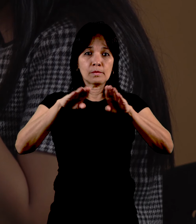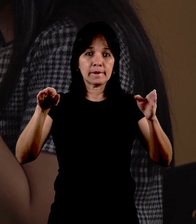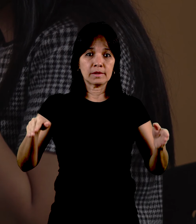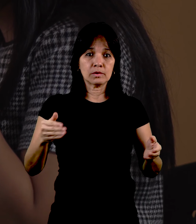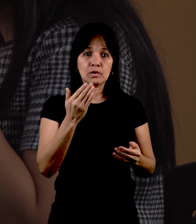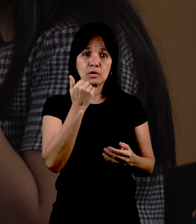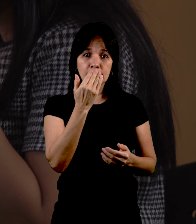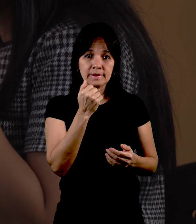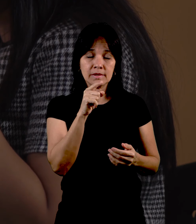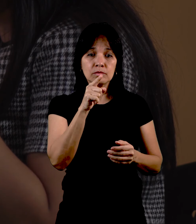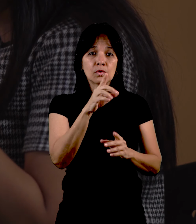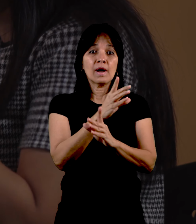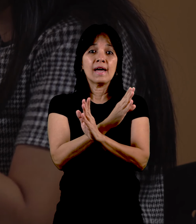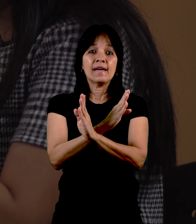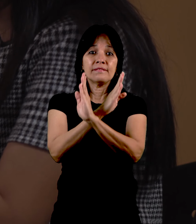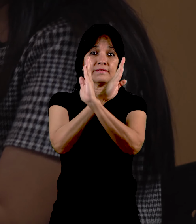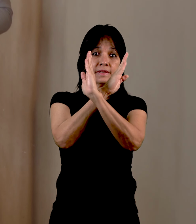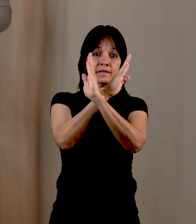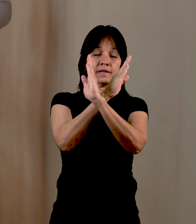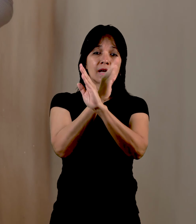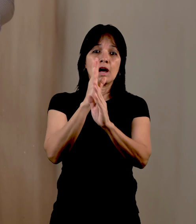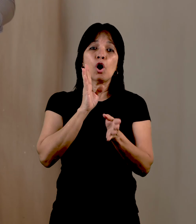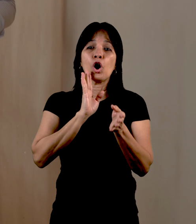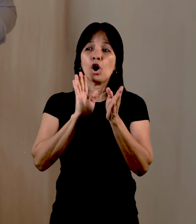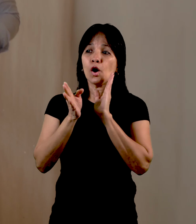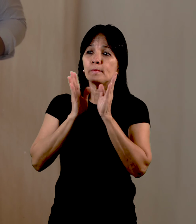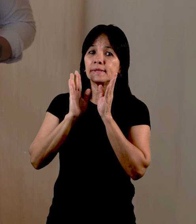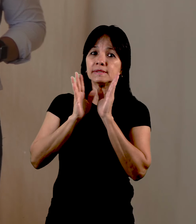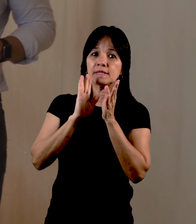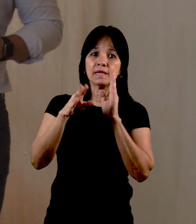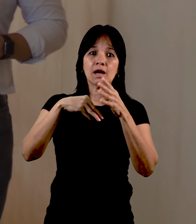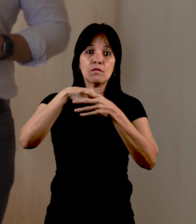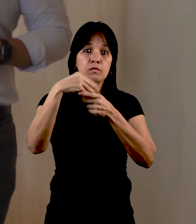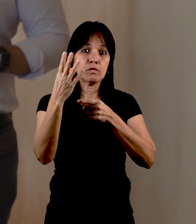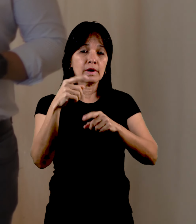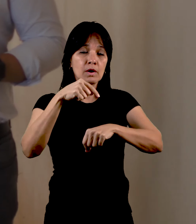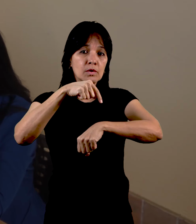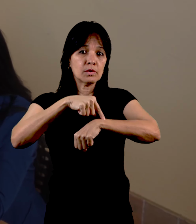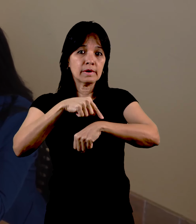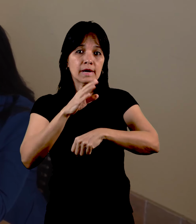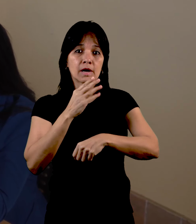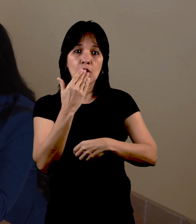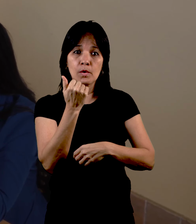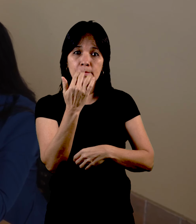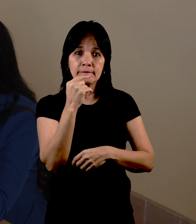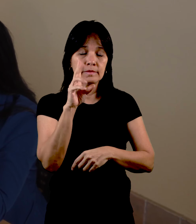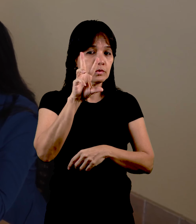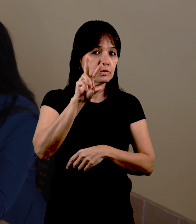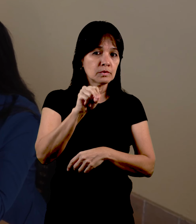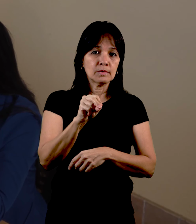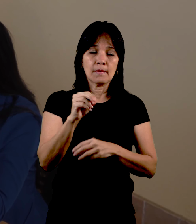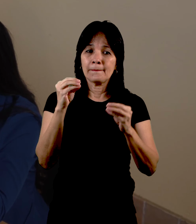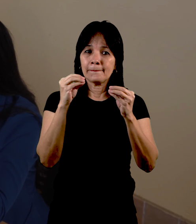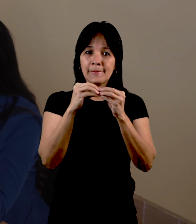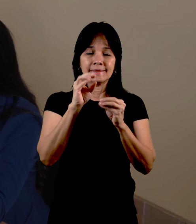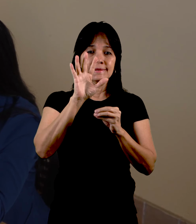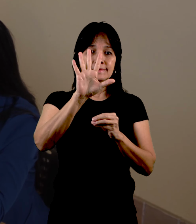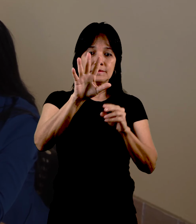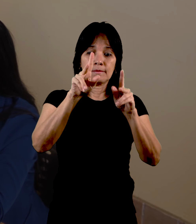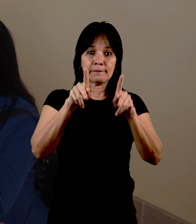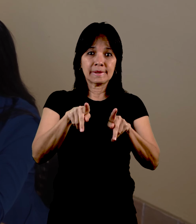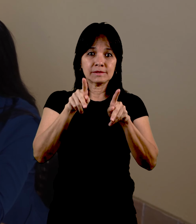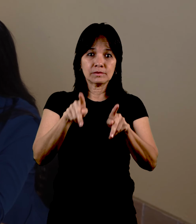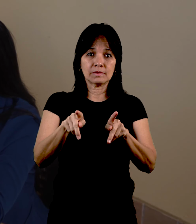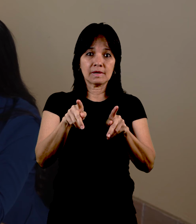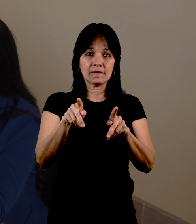Debe evitarse el comedor para conversaciones fuera del horario de comida o como área social. Limitar la cantidad de personas en el